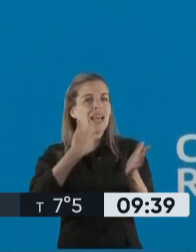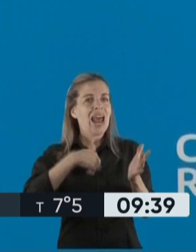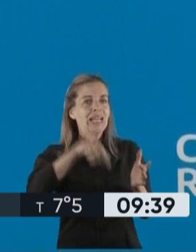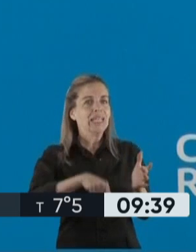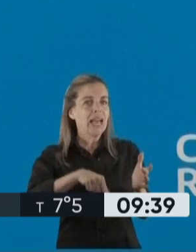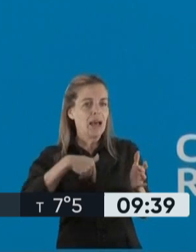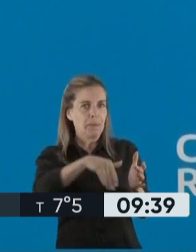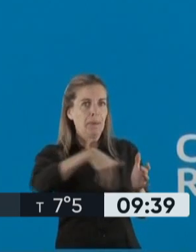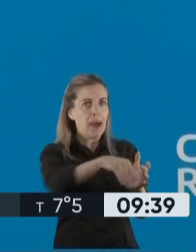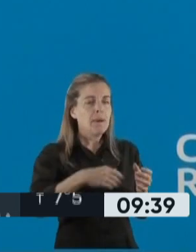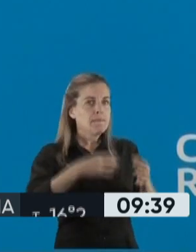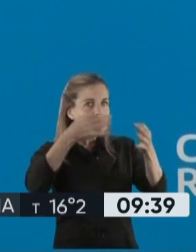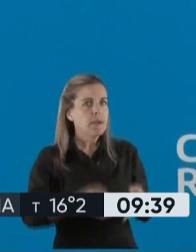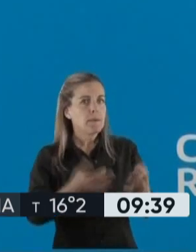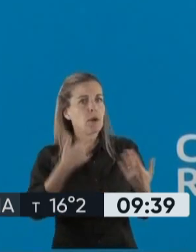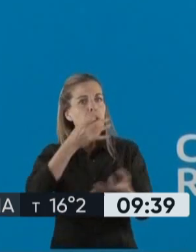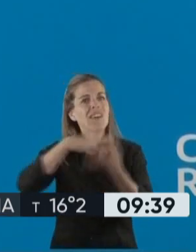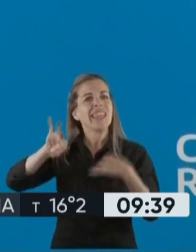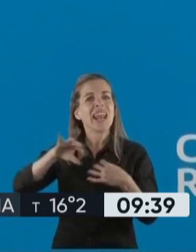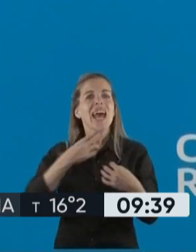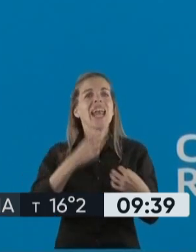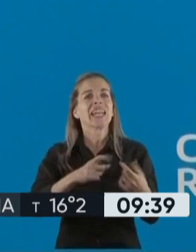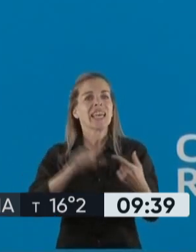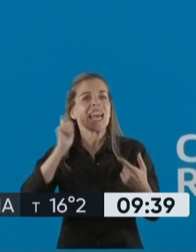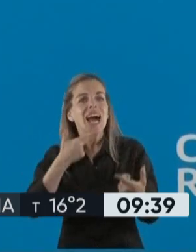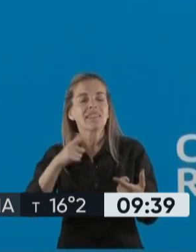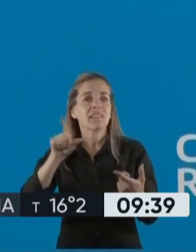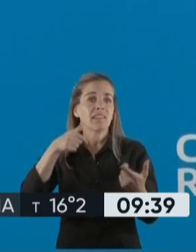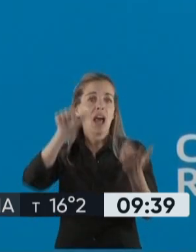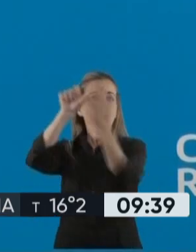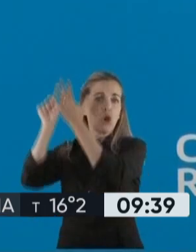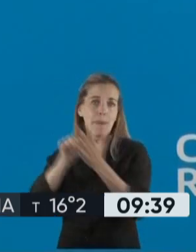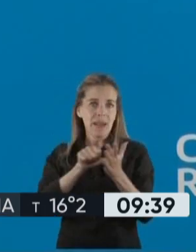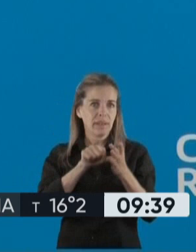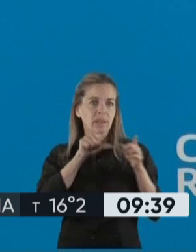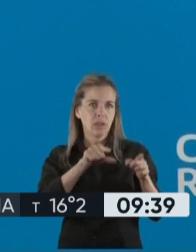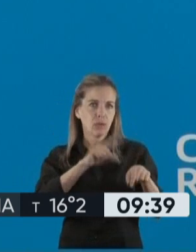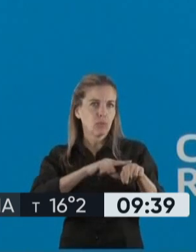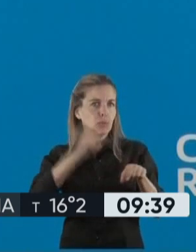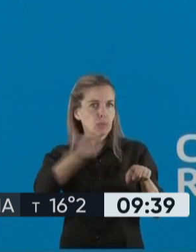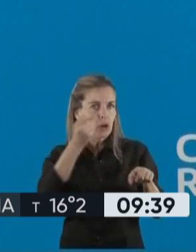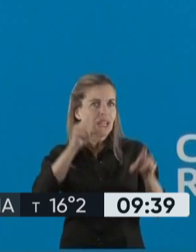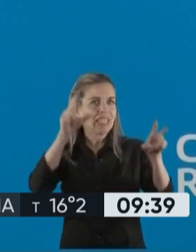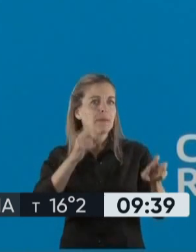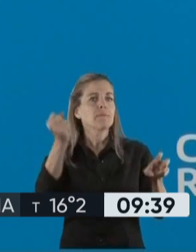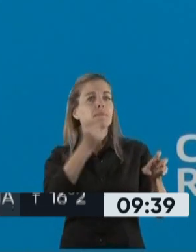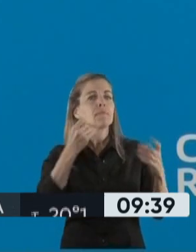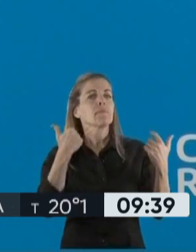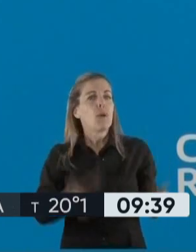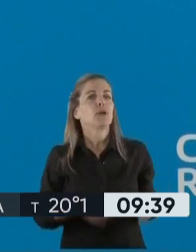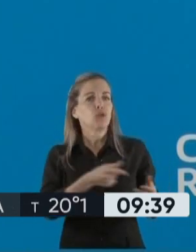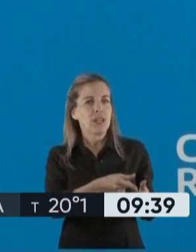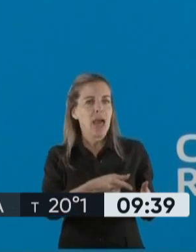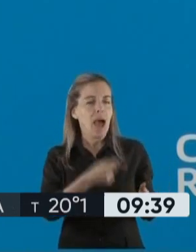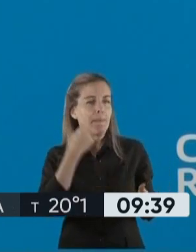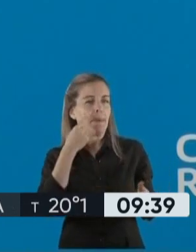en uno de los grandes proveedores de energía para el mundo. Esa es una oportunidad que deberíamos ser capaces de no perder por estar mirando